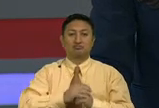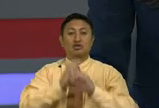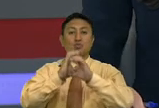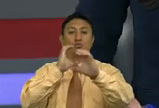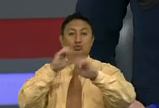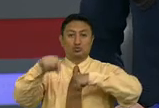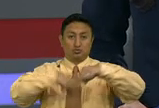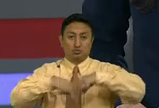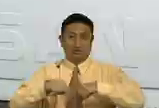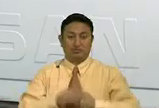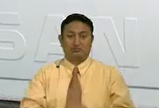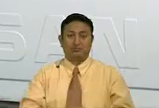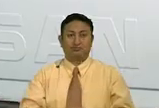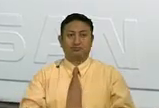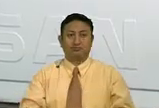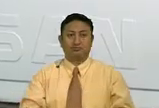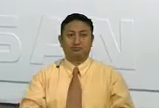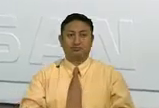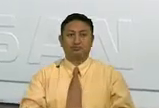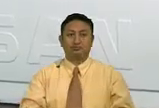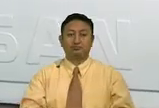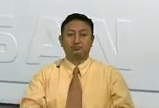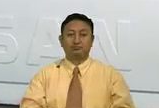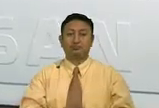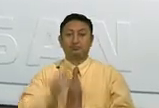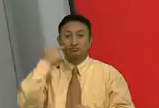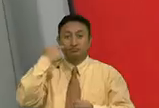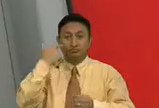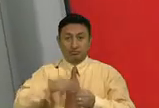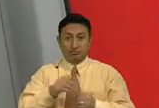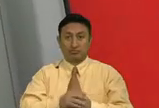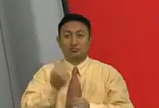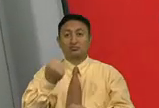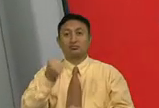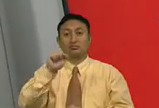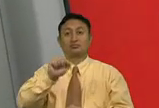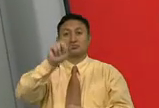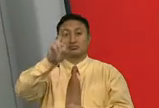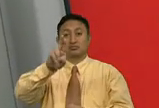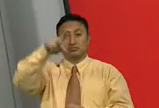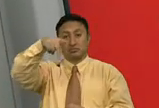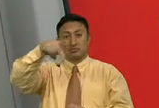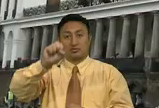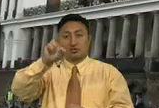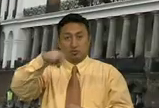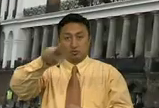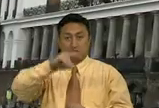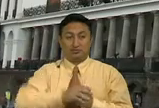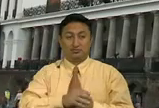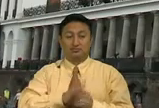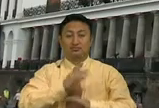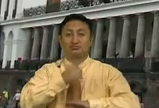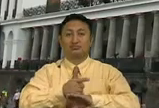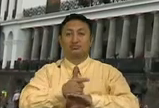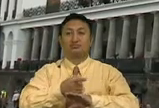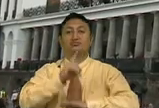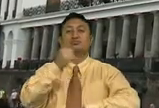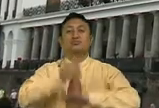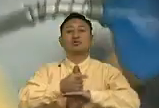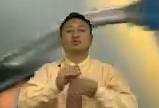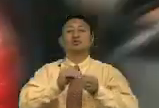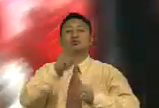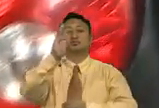carga. Tras el incremento de la gasolina superproducto del decreto ejecutivo 619 publicado el pasado 26 de diciembre,